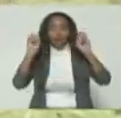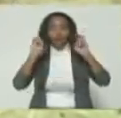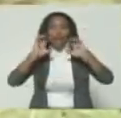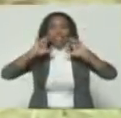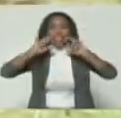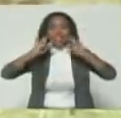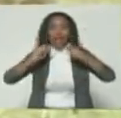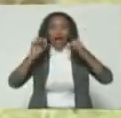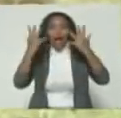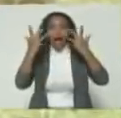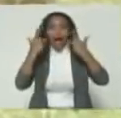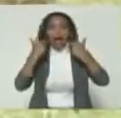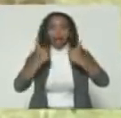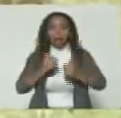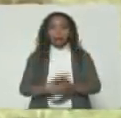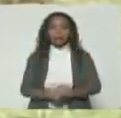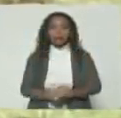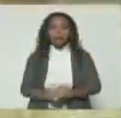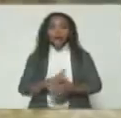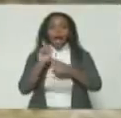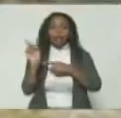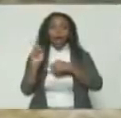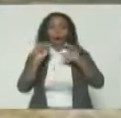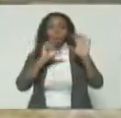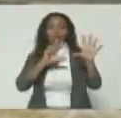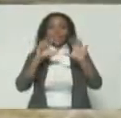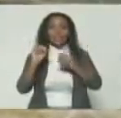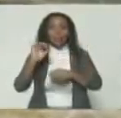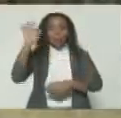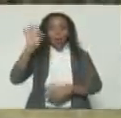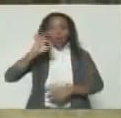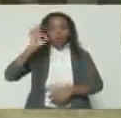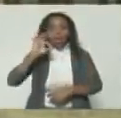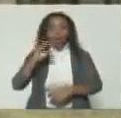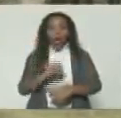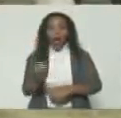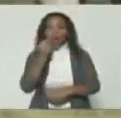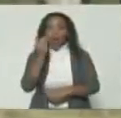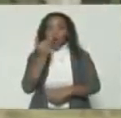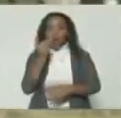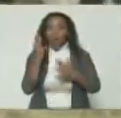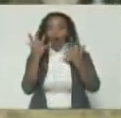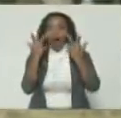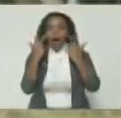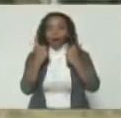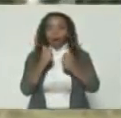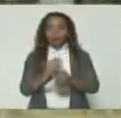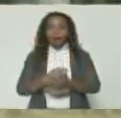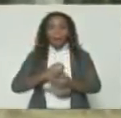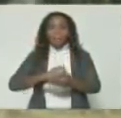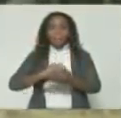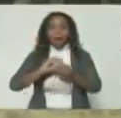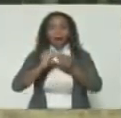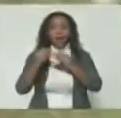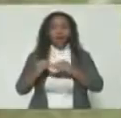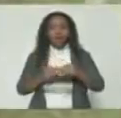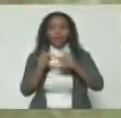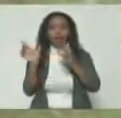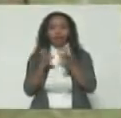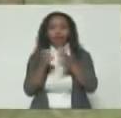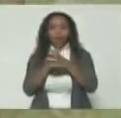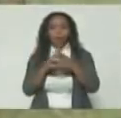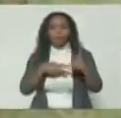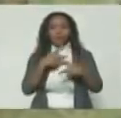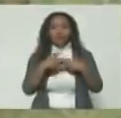sus animales. Aquí el 80% de lo que consumen los animales es producido en esta unidad productiva. Aquí